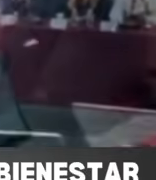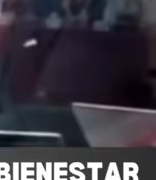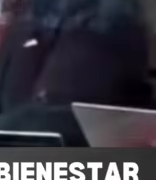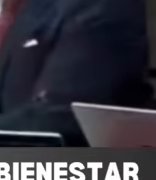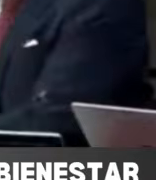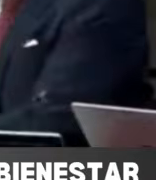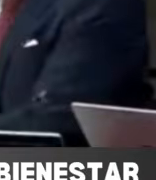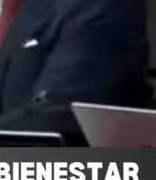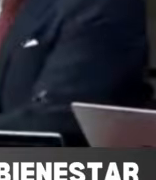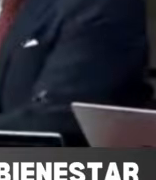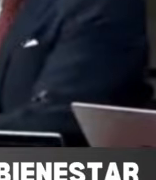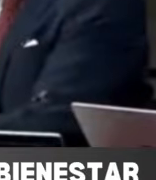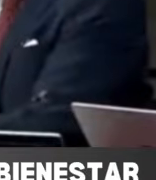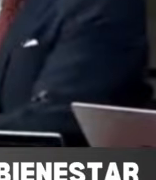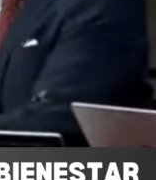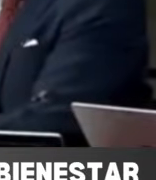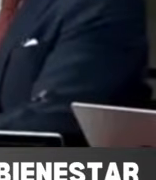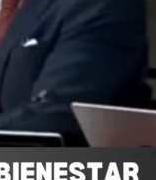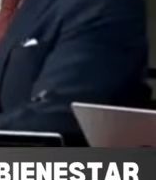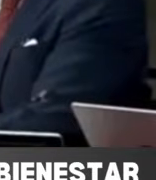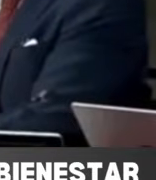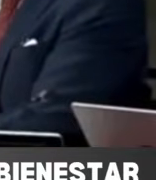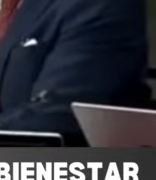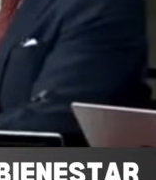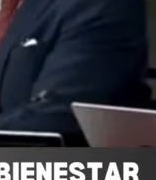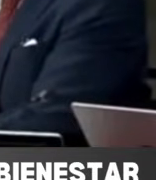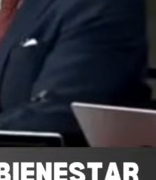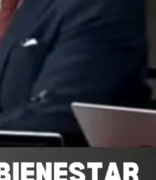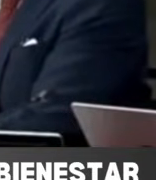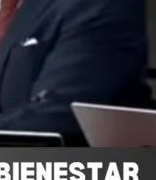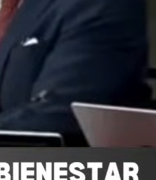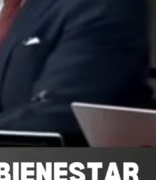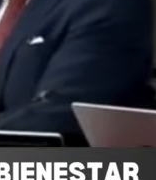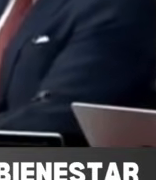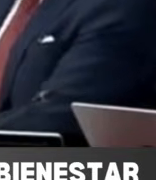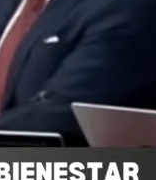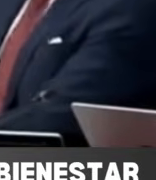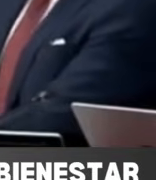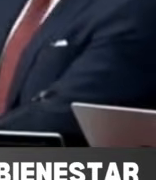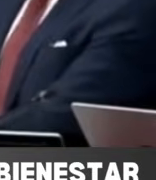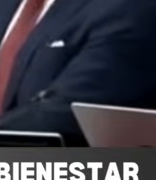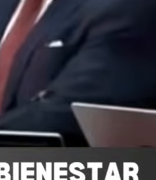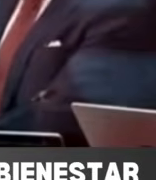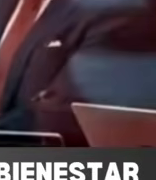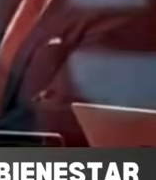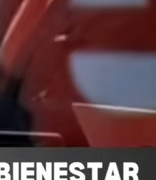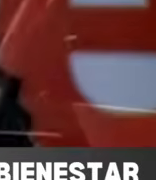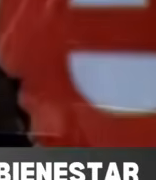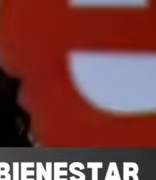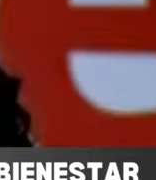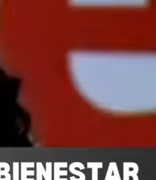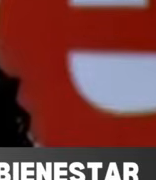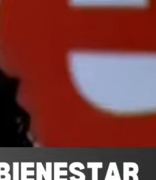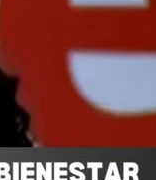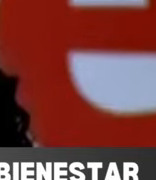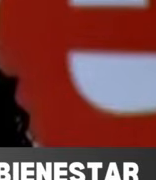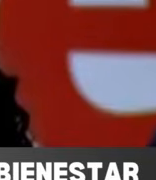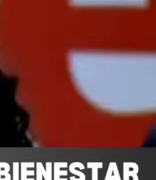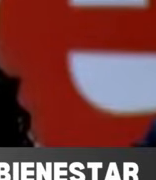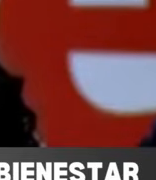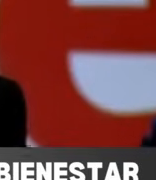sino ahora las becas para estudiantes, los programas para las personas